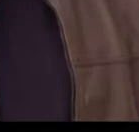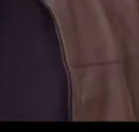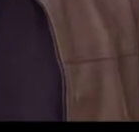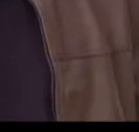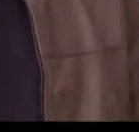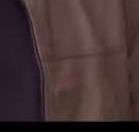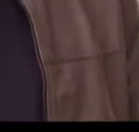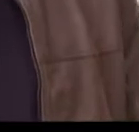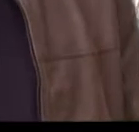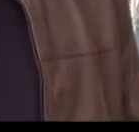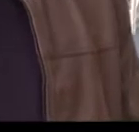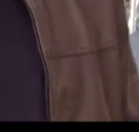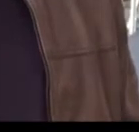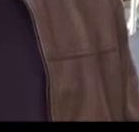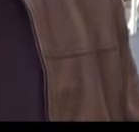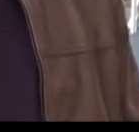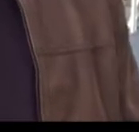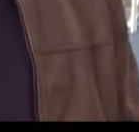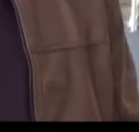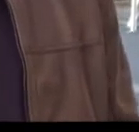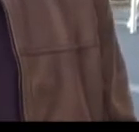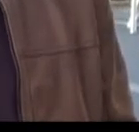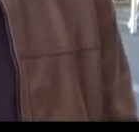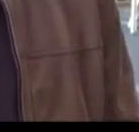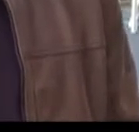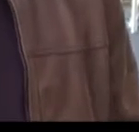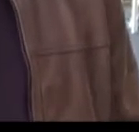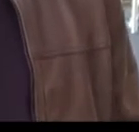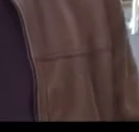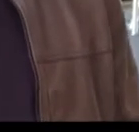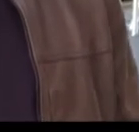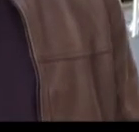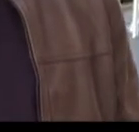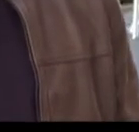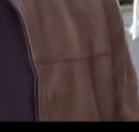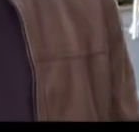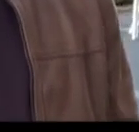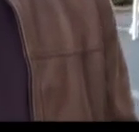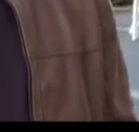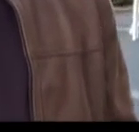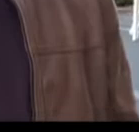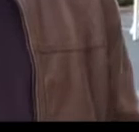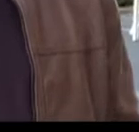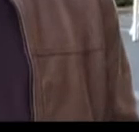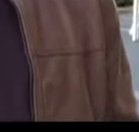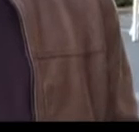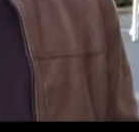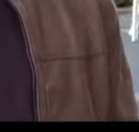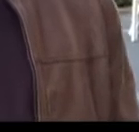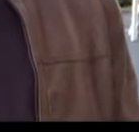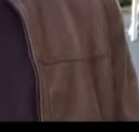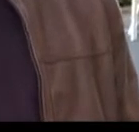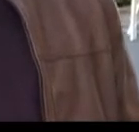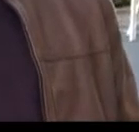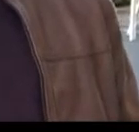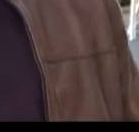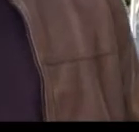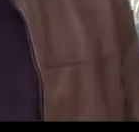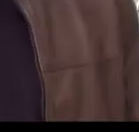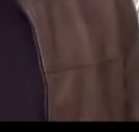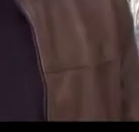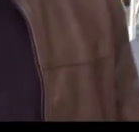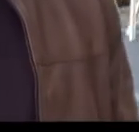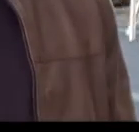español, entre otros medios. ¿Cuál ha sido tu experiencia con el taller de periodismo científico Jack F. Ely? Pues mira,